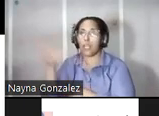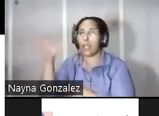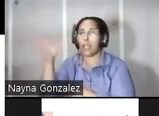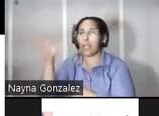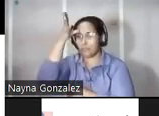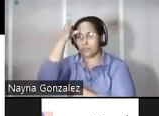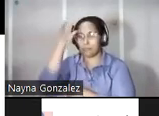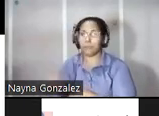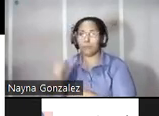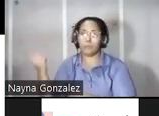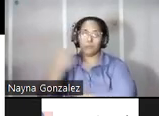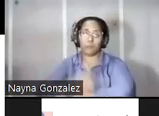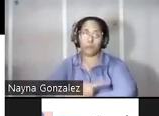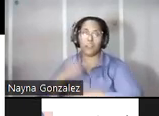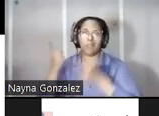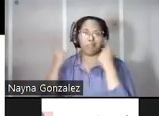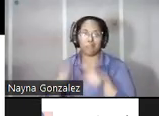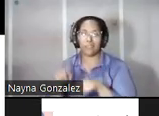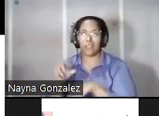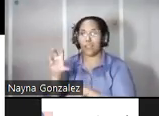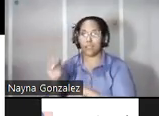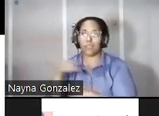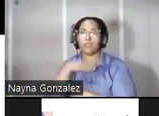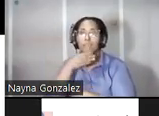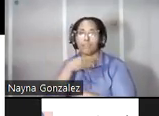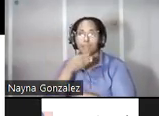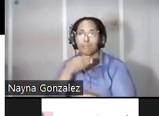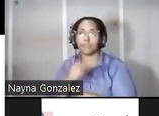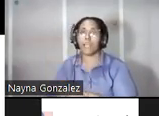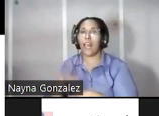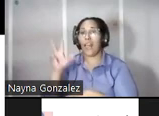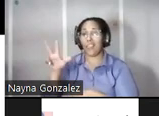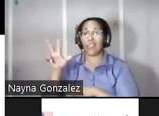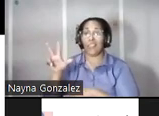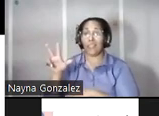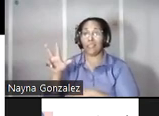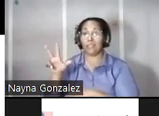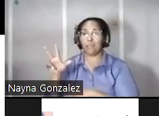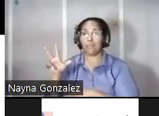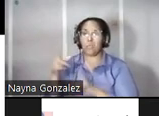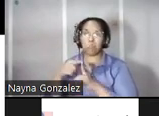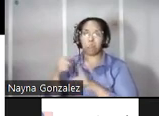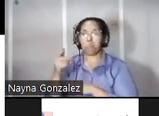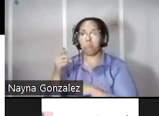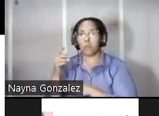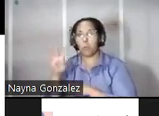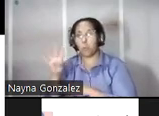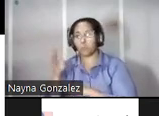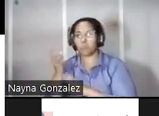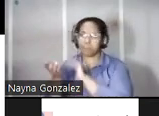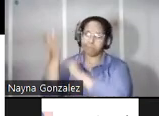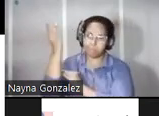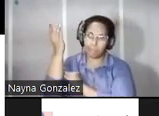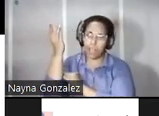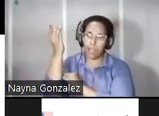día, que era el 30 de octubre, eran las 3 y las 4 de la entre las 3 y las 4 de la madrugada, tomó